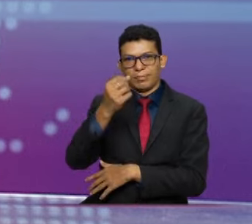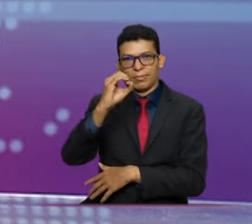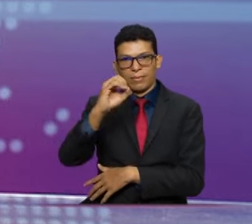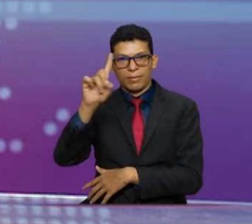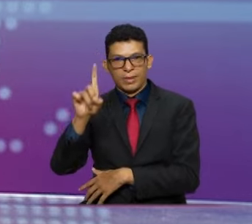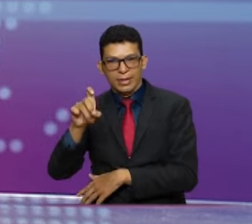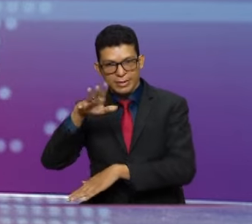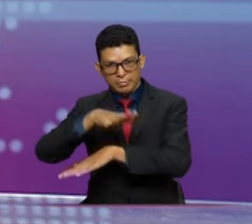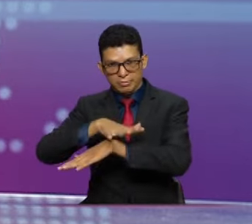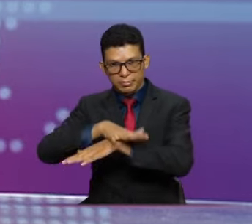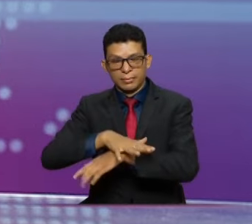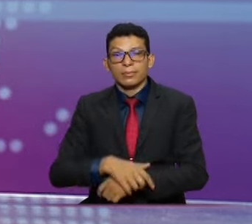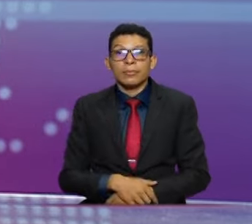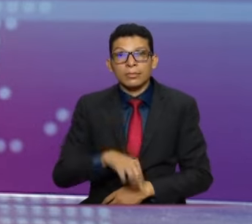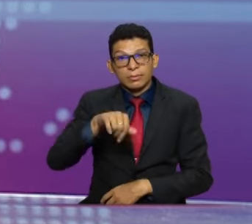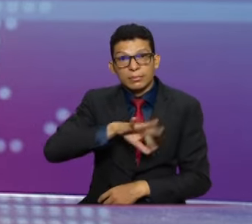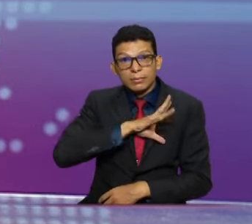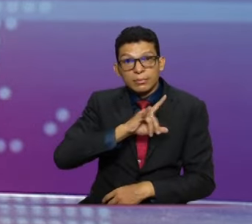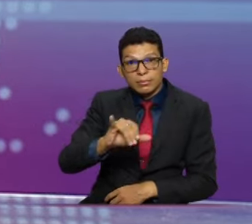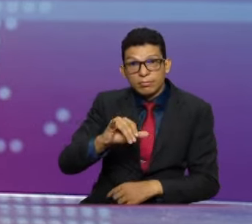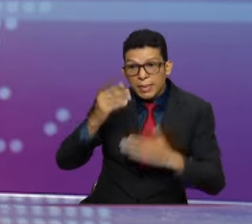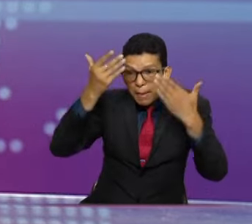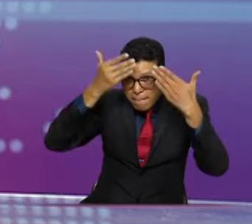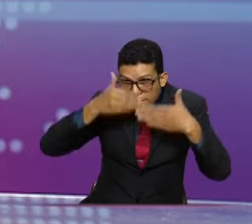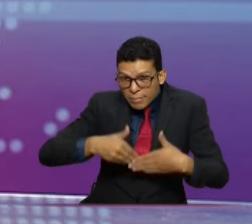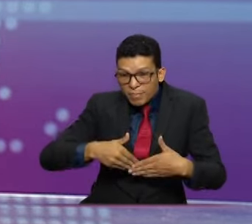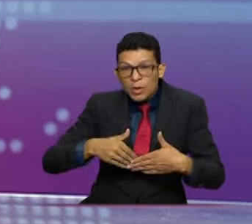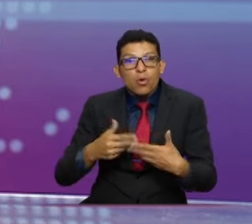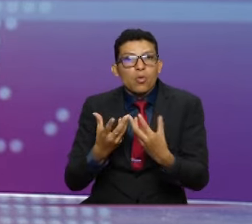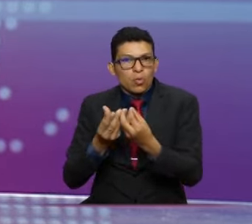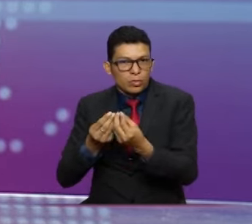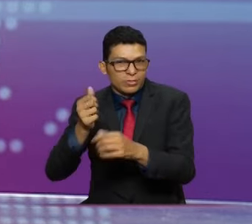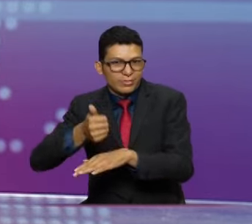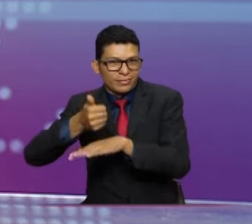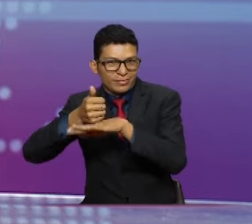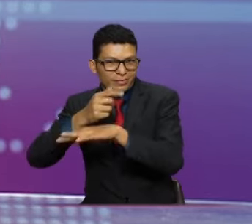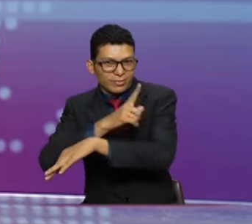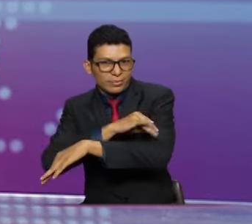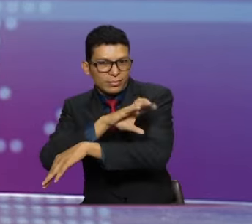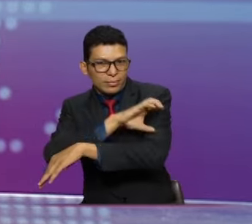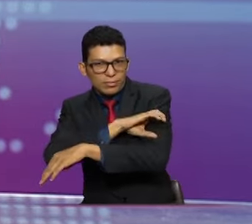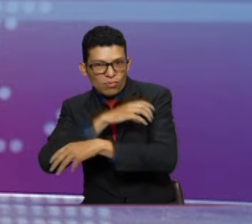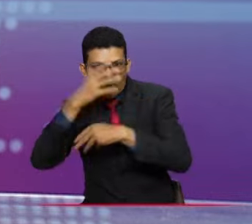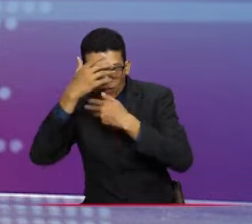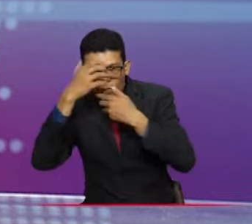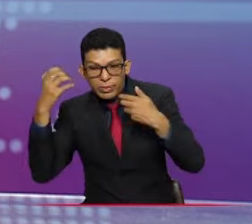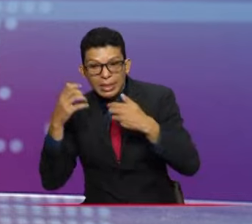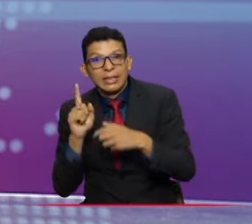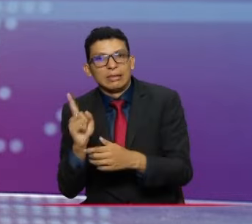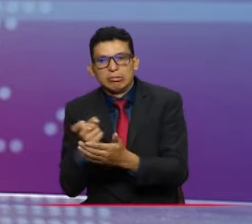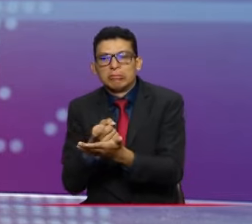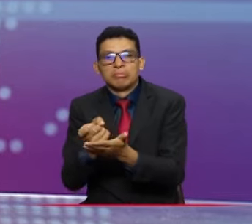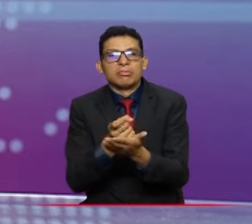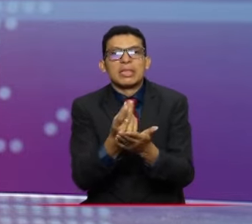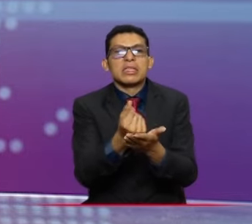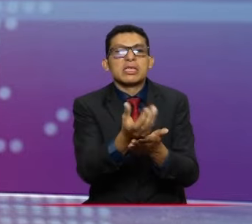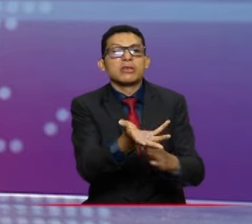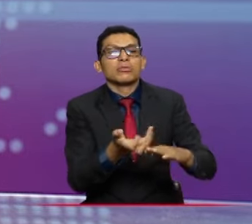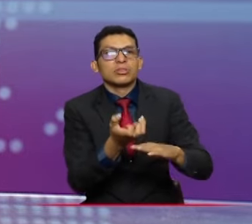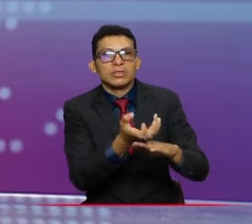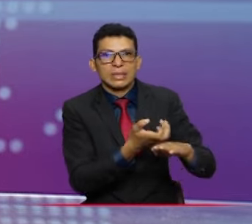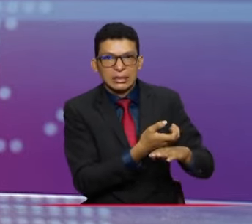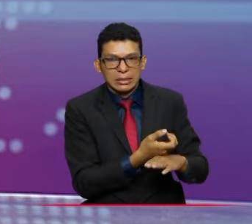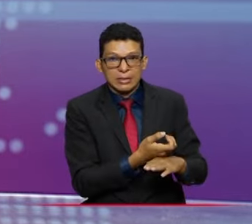En Cali se escondía un presunto cabecilla de las disidencias de las FARC, acusado de extorsionar a los comerciantes.